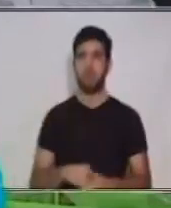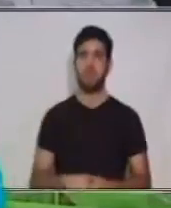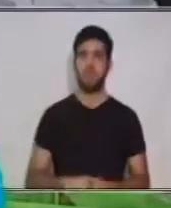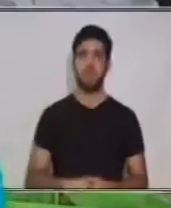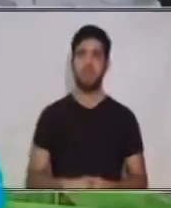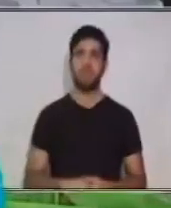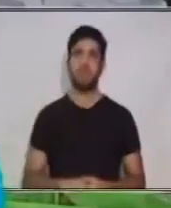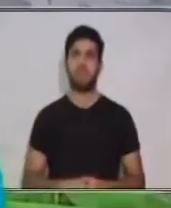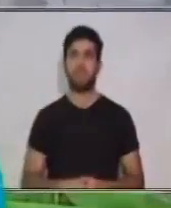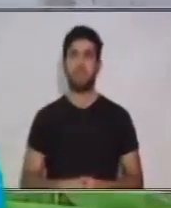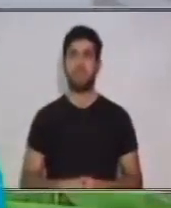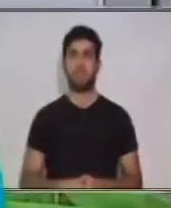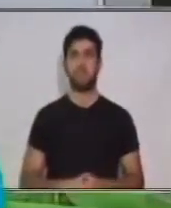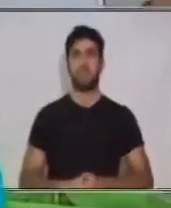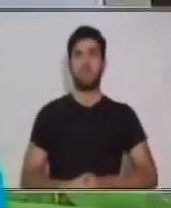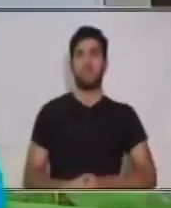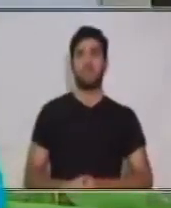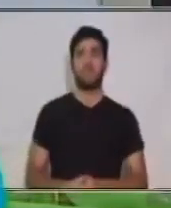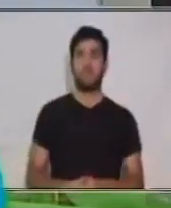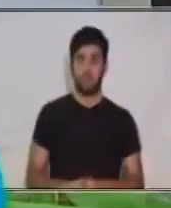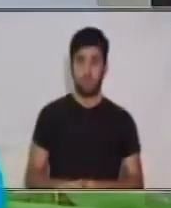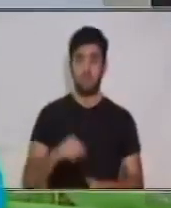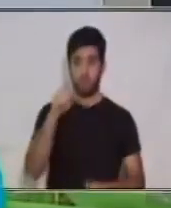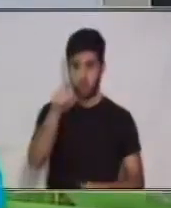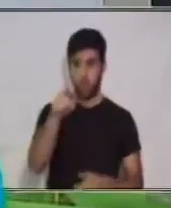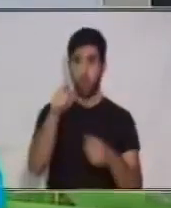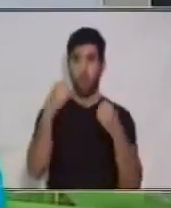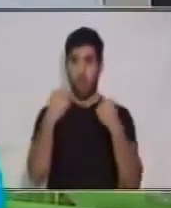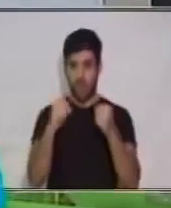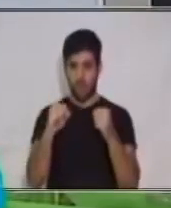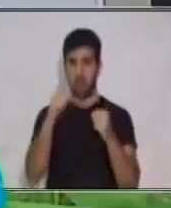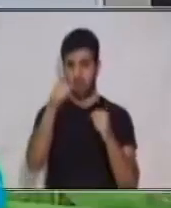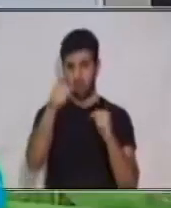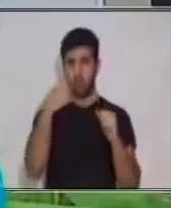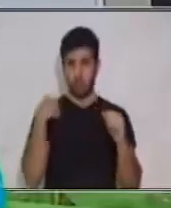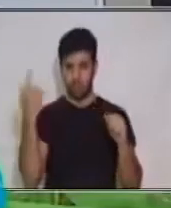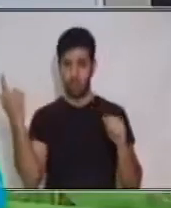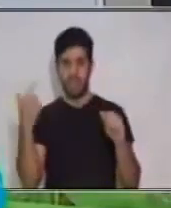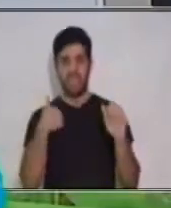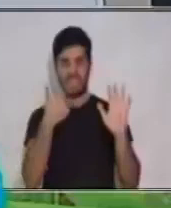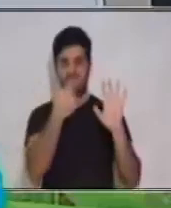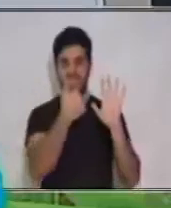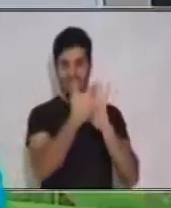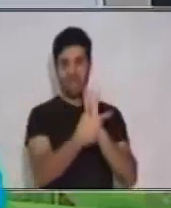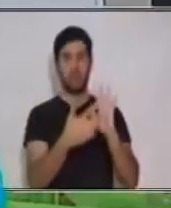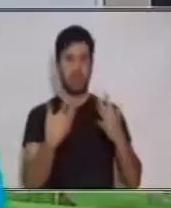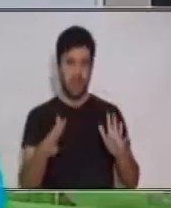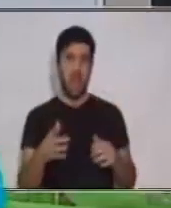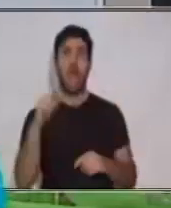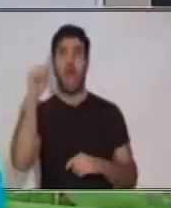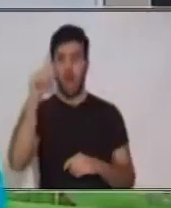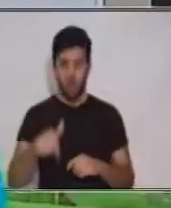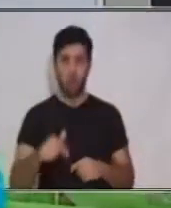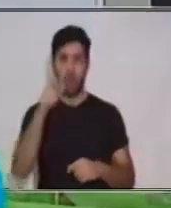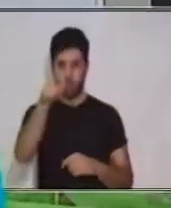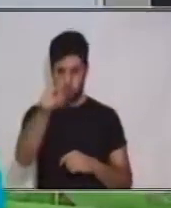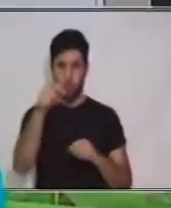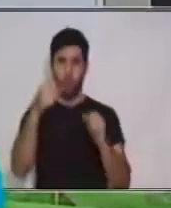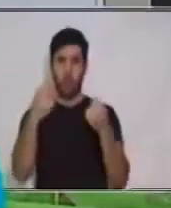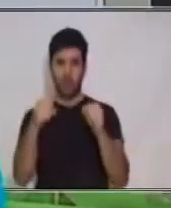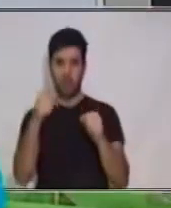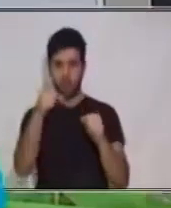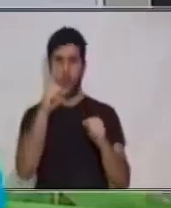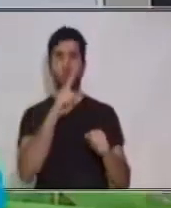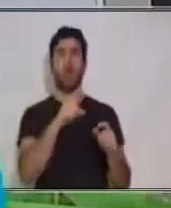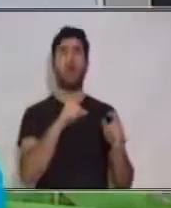Baloncesto y maratón. Haz las siguientes 5. 6, 7, 8, la 9 y la 10. Regístralo